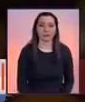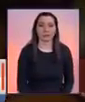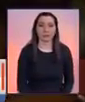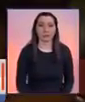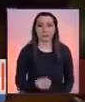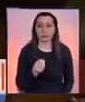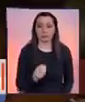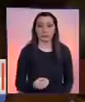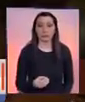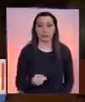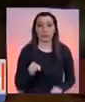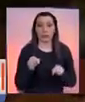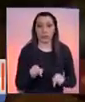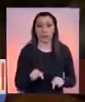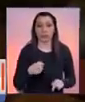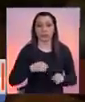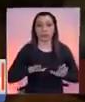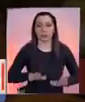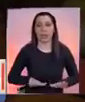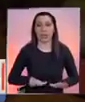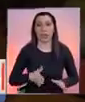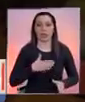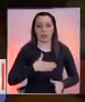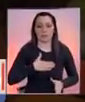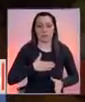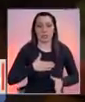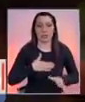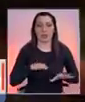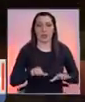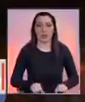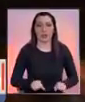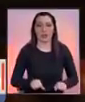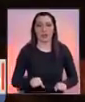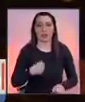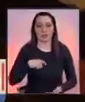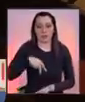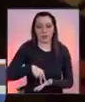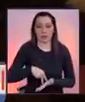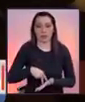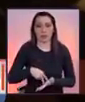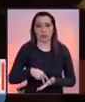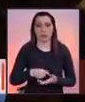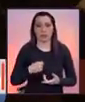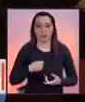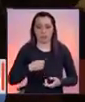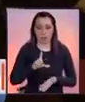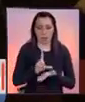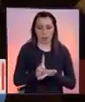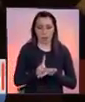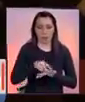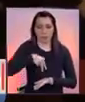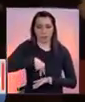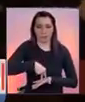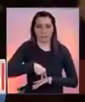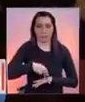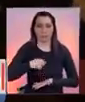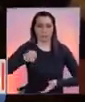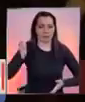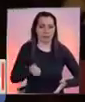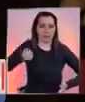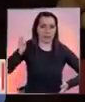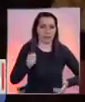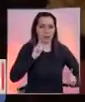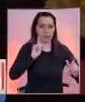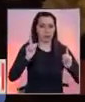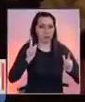Bueno, esa, aquí me quedo yo, pues aquí es mi set. Yo aquí, por aquí estoy, mi lugar. Aquí meto bulla con